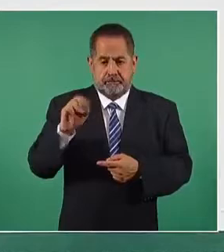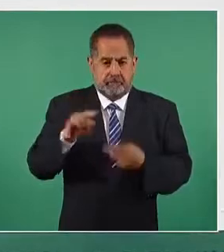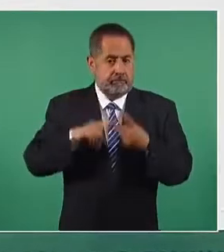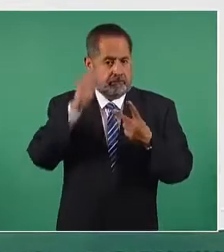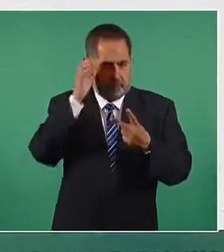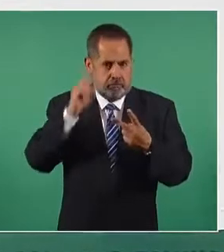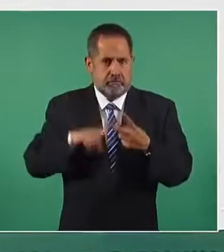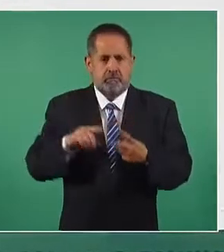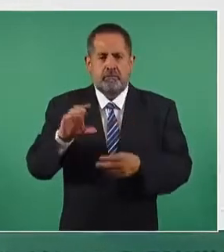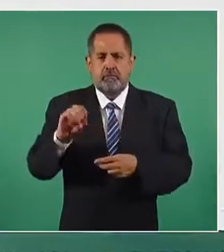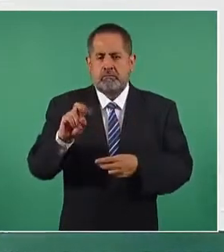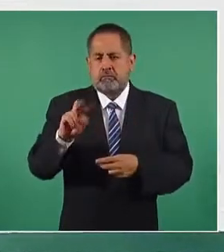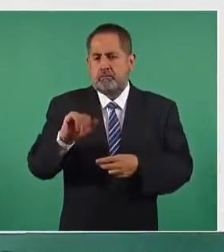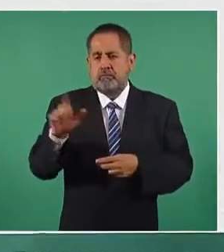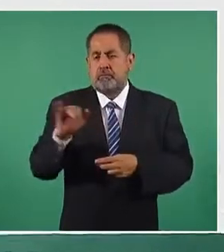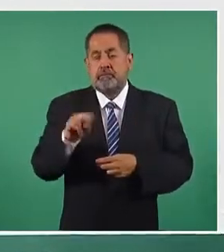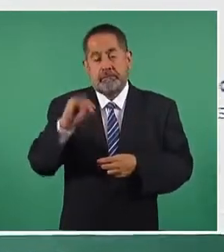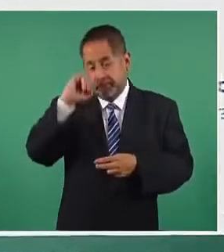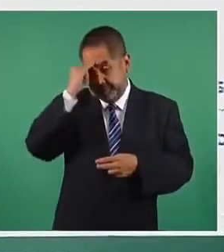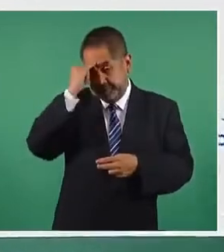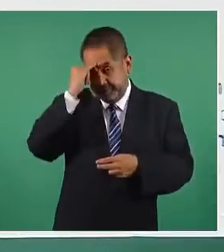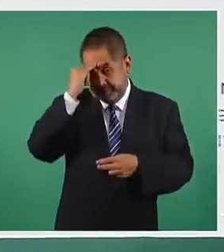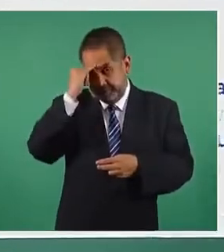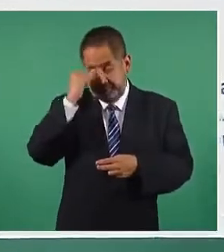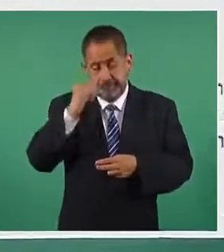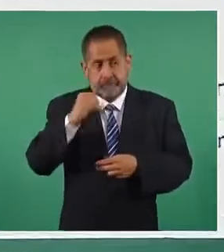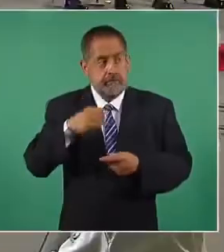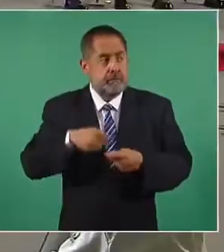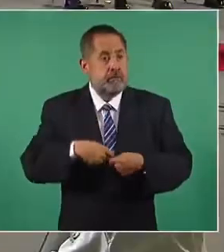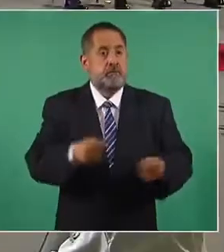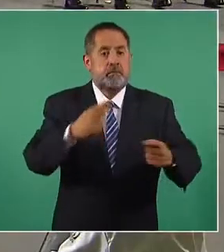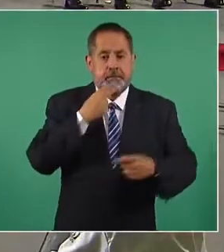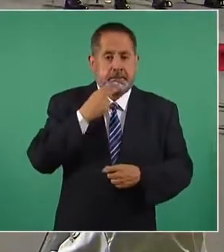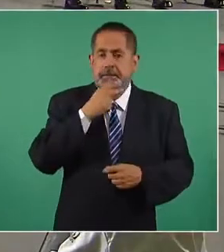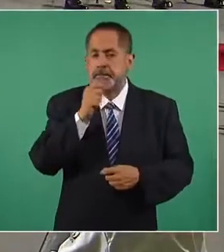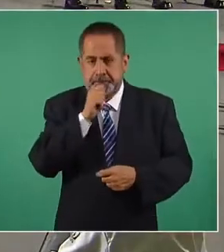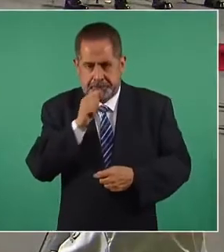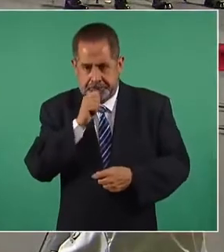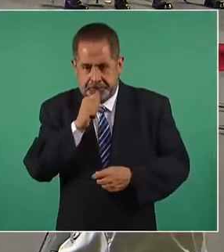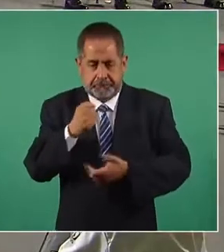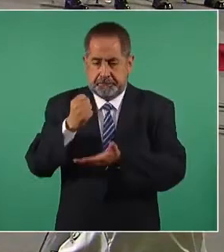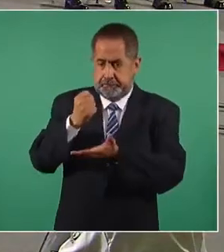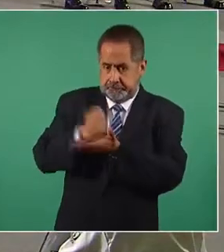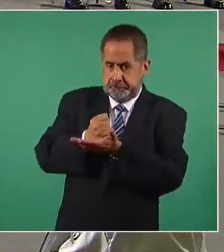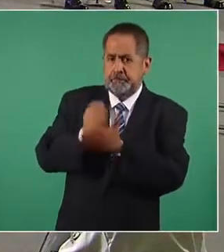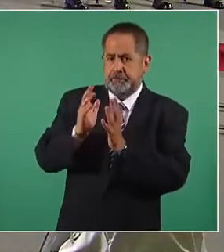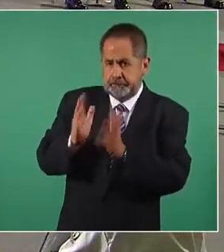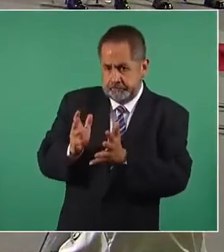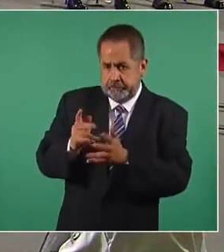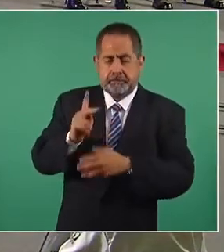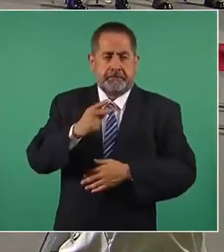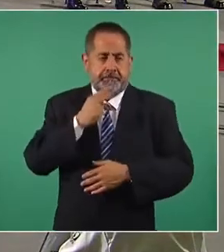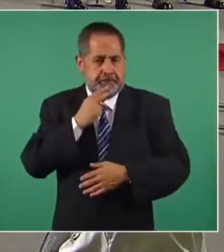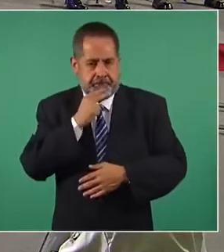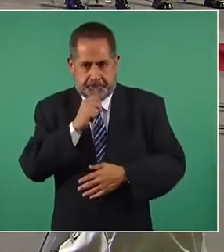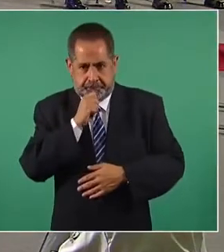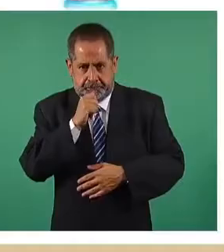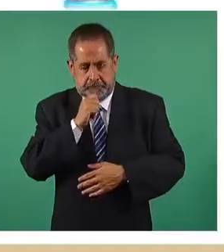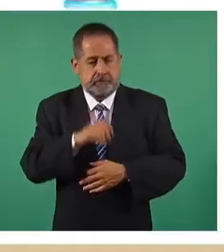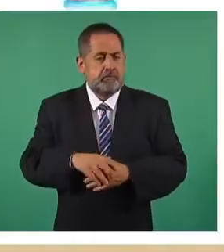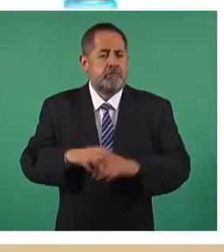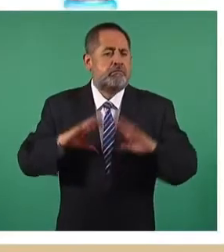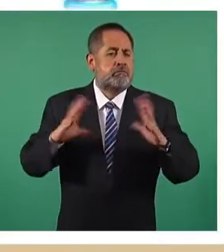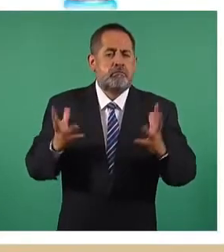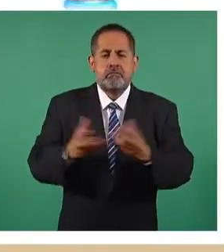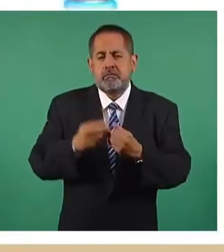y Covaxin, que es de la India. Esas 2 todavía no las estamos usando, pero entonces con la llegada de Moderna tendríamos ya en aplicación